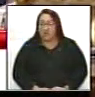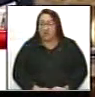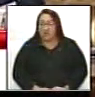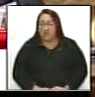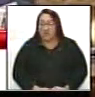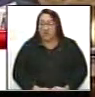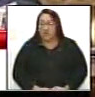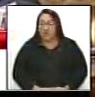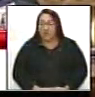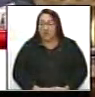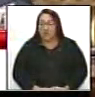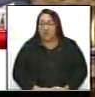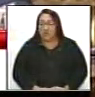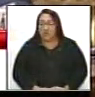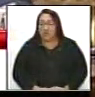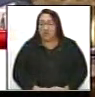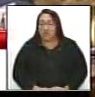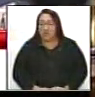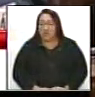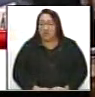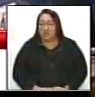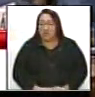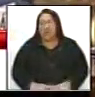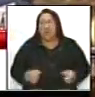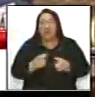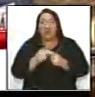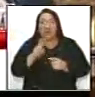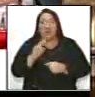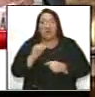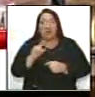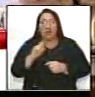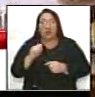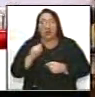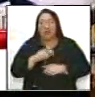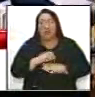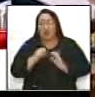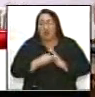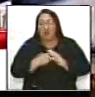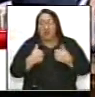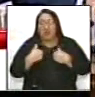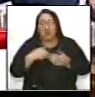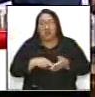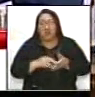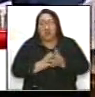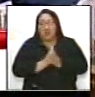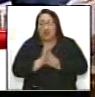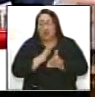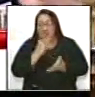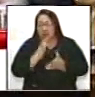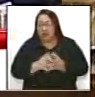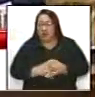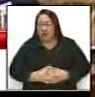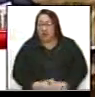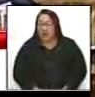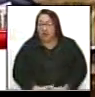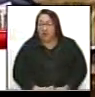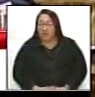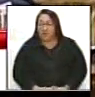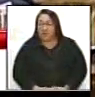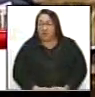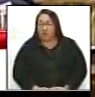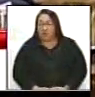Solicitando que se reprograme su proyecto. Señor Violeta ha pedido que se cambie el proyecto que él tiene interés. No habrá ningún problema. Muy